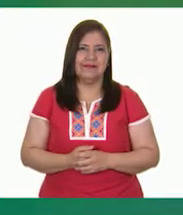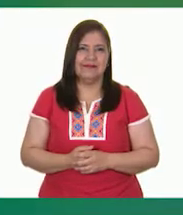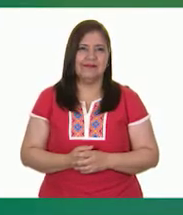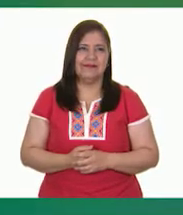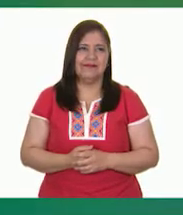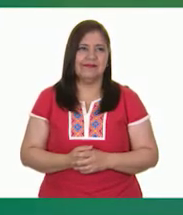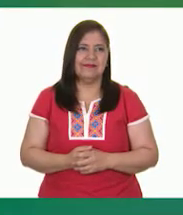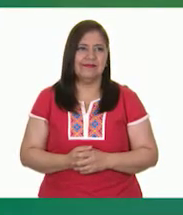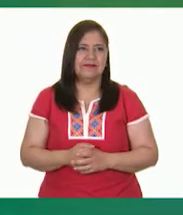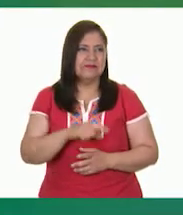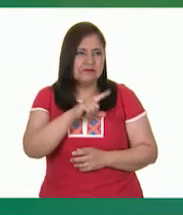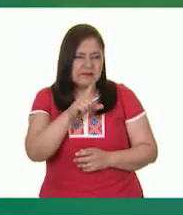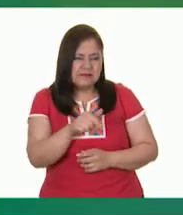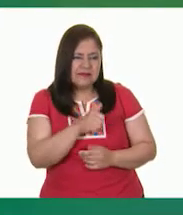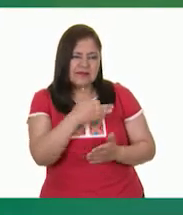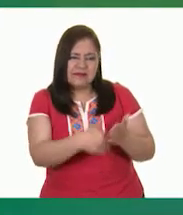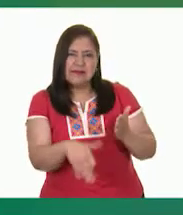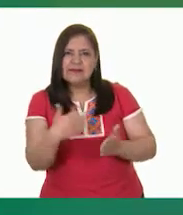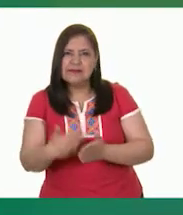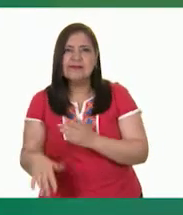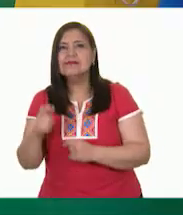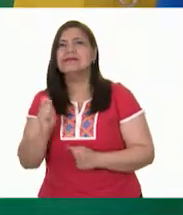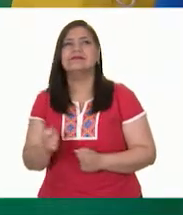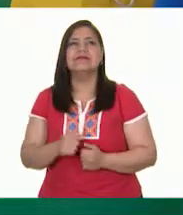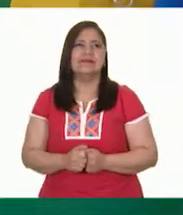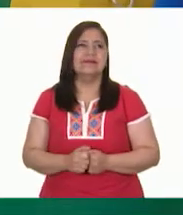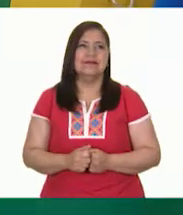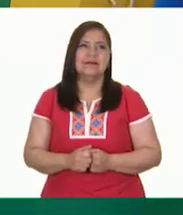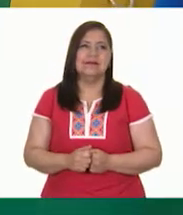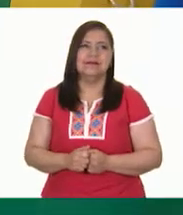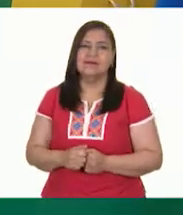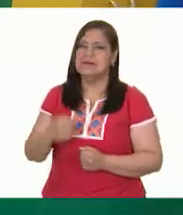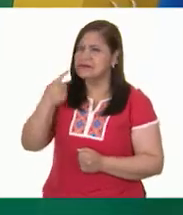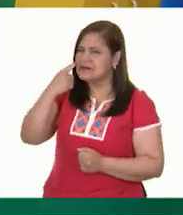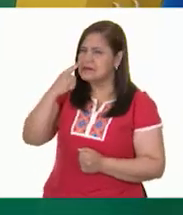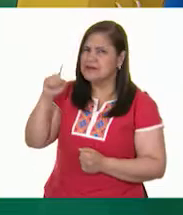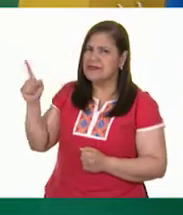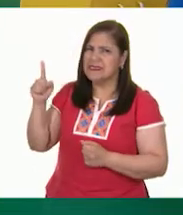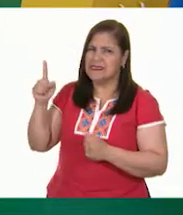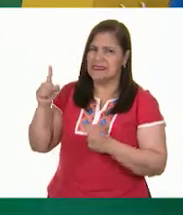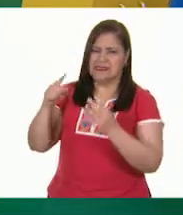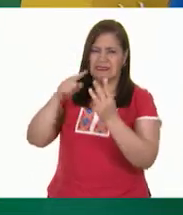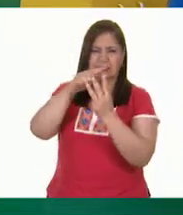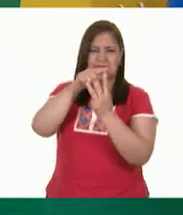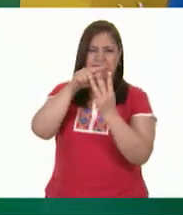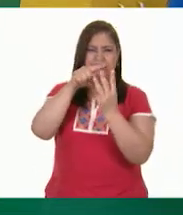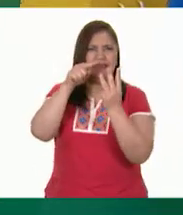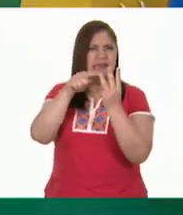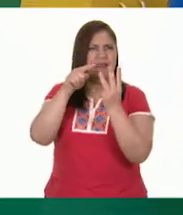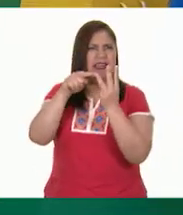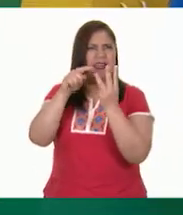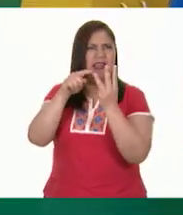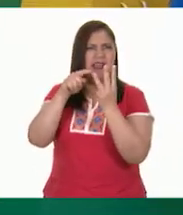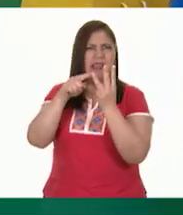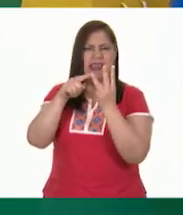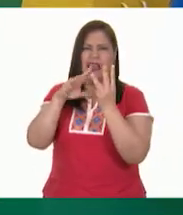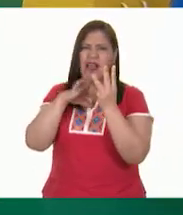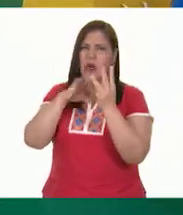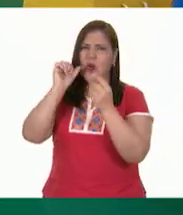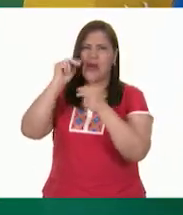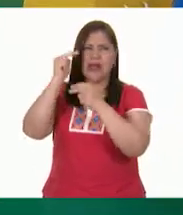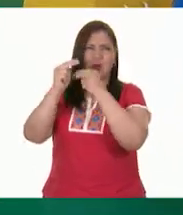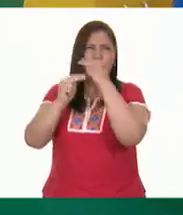Y entonces falta... Ah, ya encontré. Oye, aquí abajo de la nube que acabas de poner hay como unas